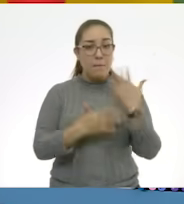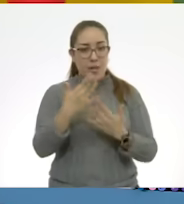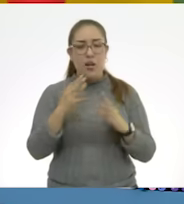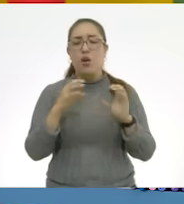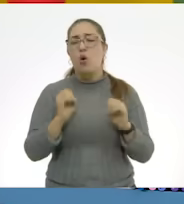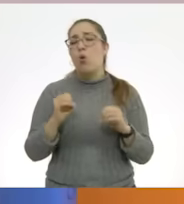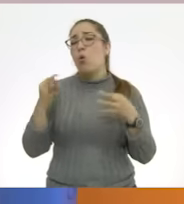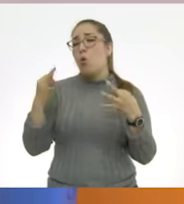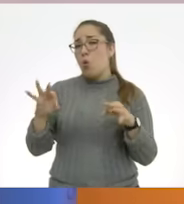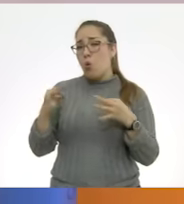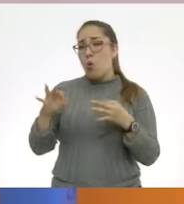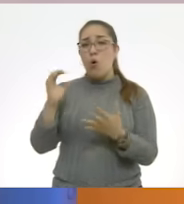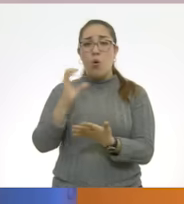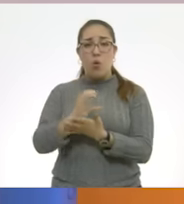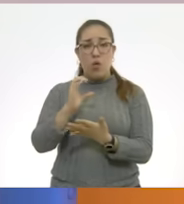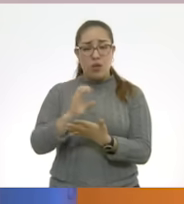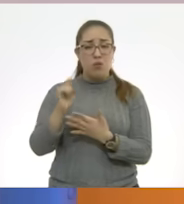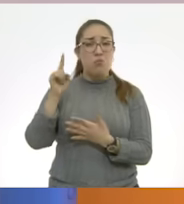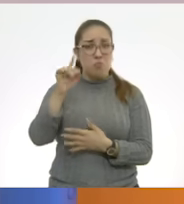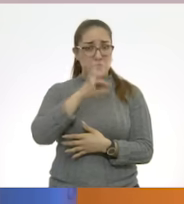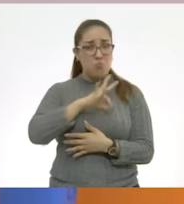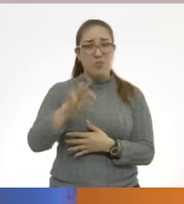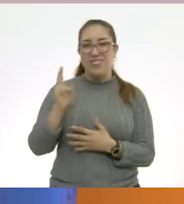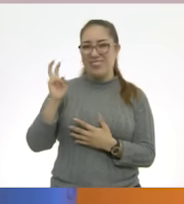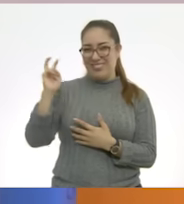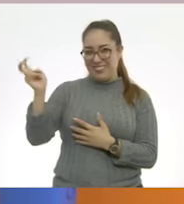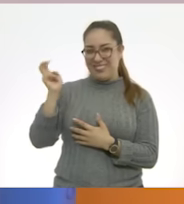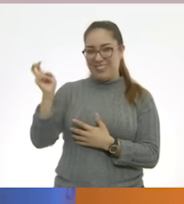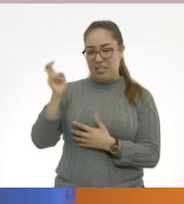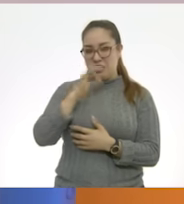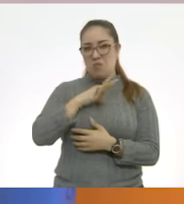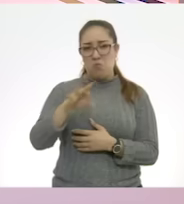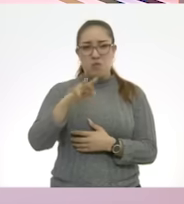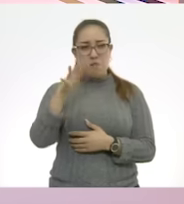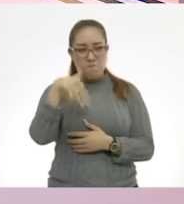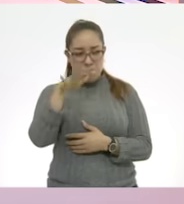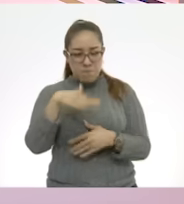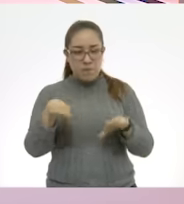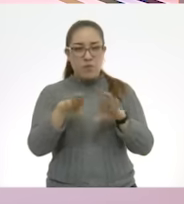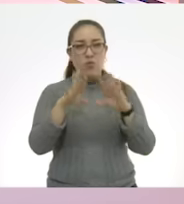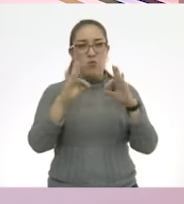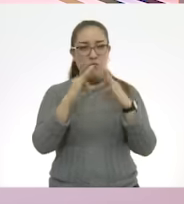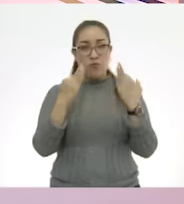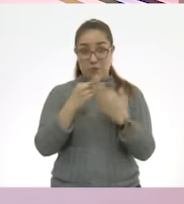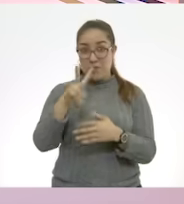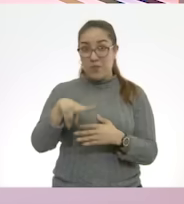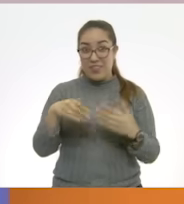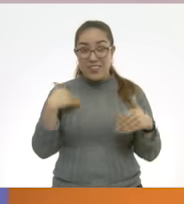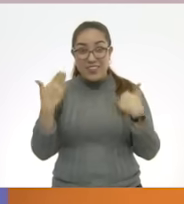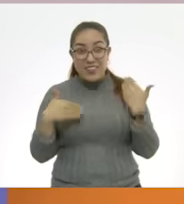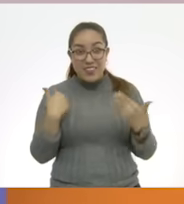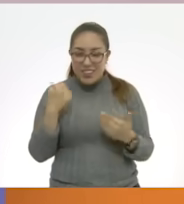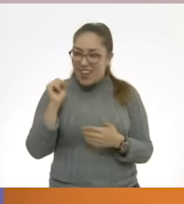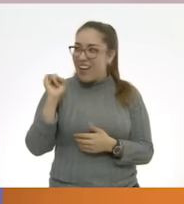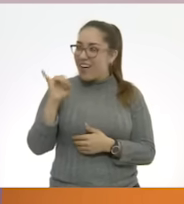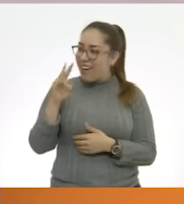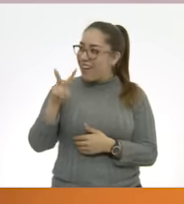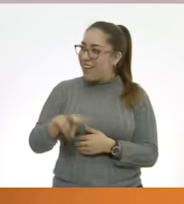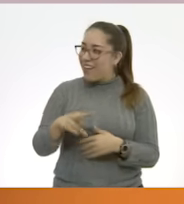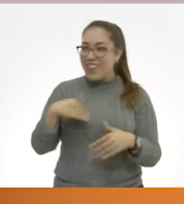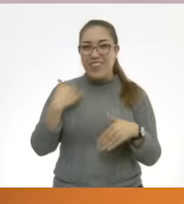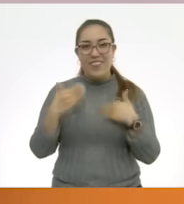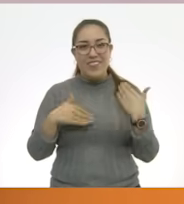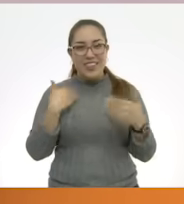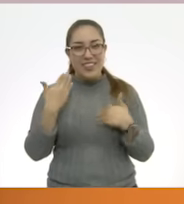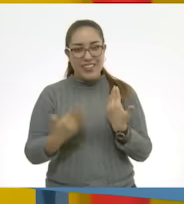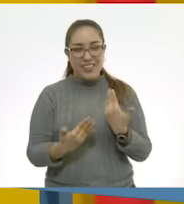y un lápiz, puedes hacer esta forma de buscar del 0 al 9 e irlos acomodando. ¿Verdad que es bien divertido? Es muy divertido y nos damos